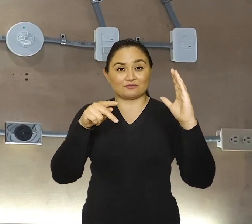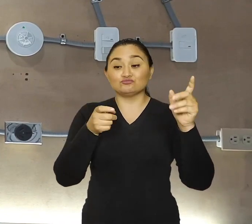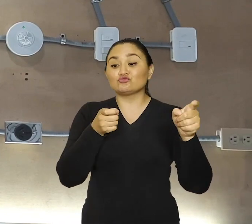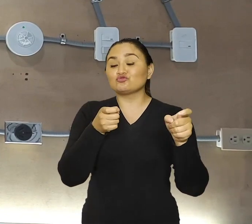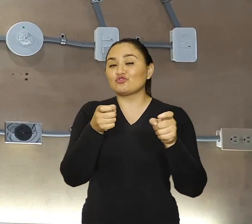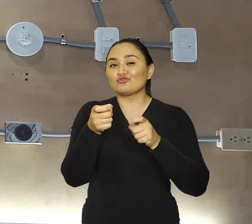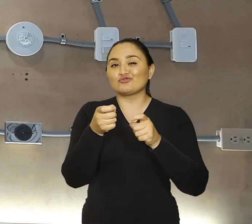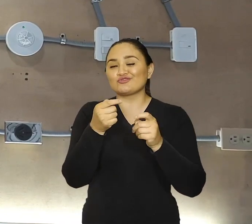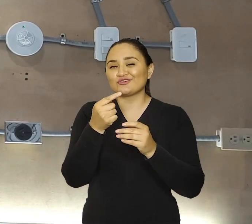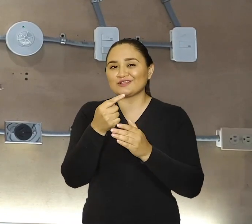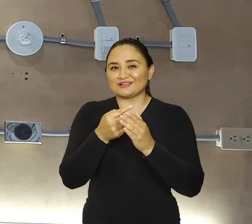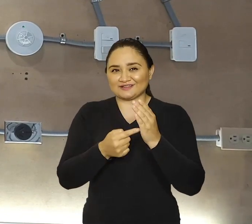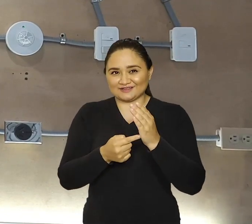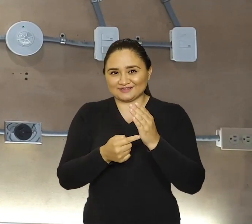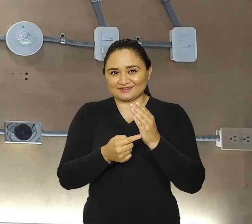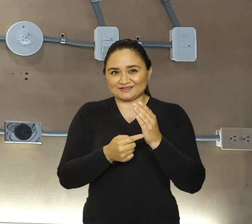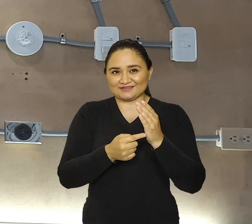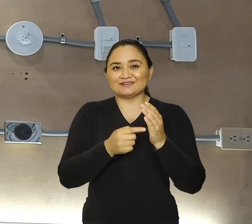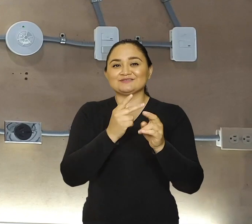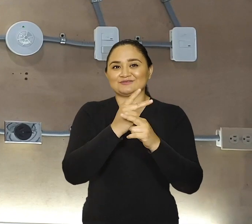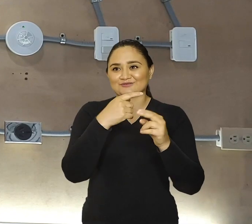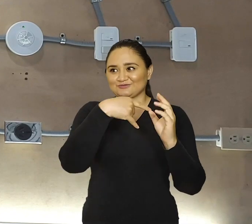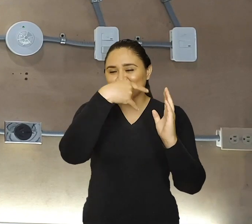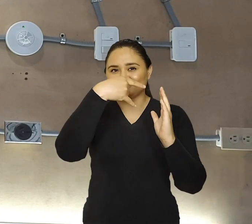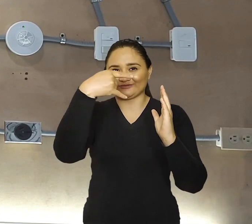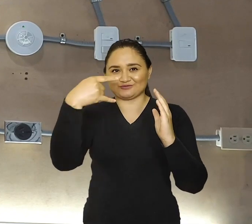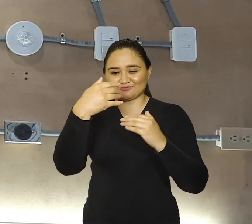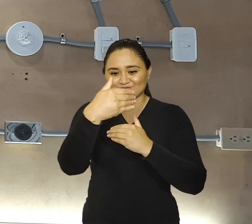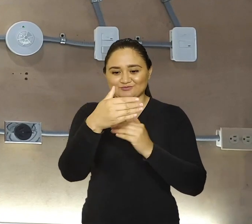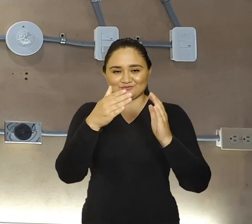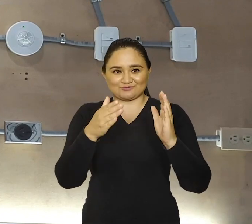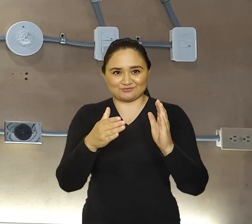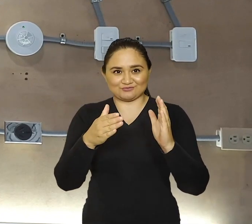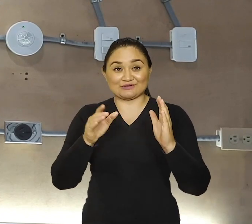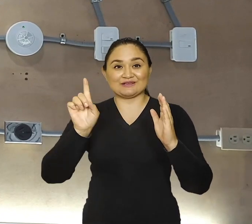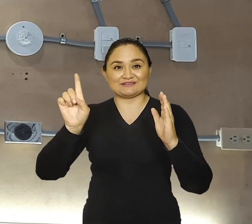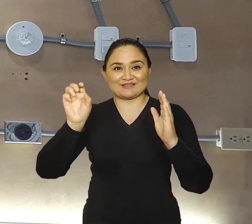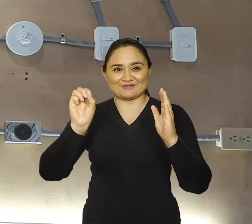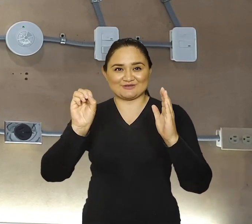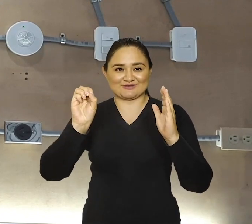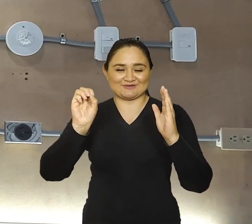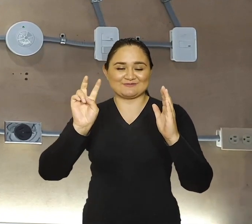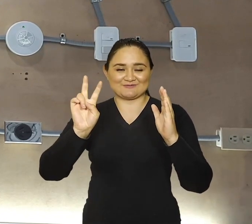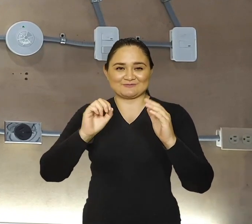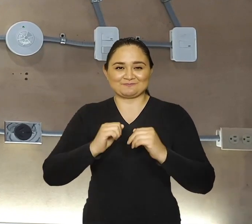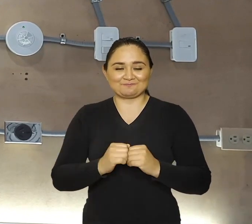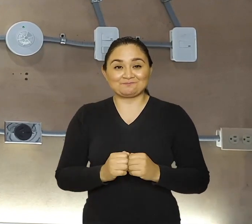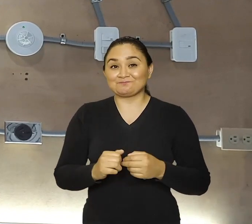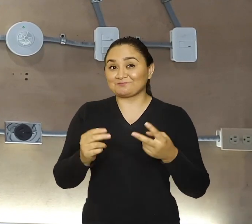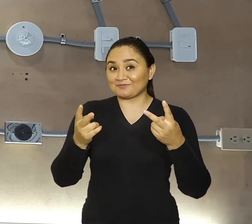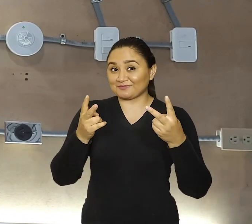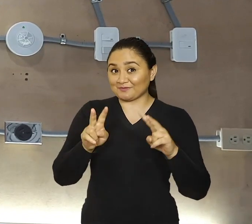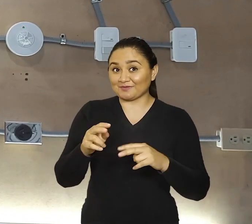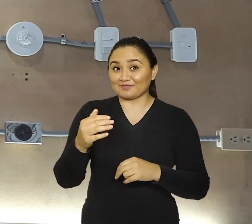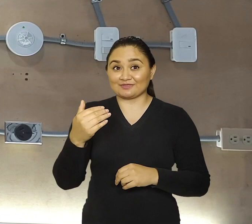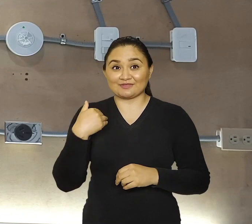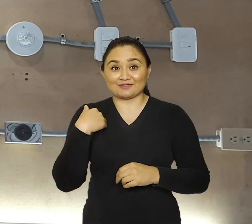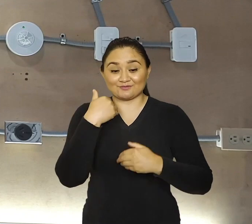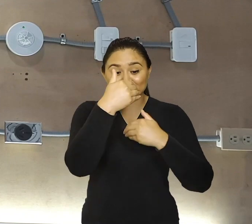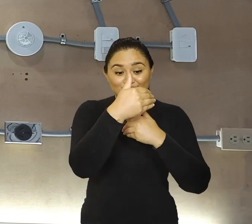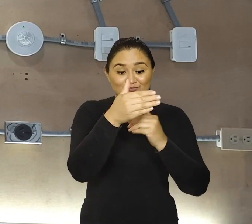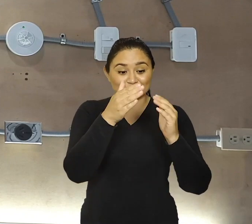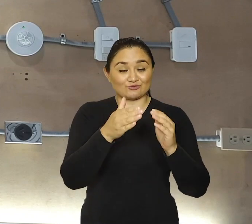amperios trabaja o controla el circuito de toma corrientes de 110 voltios.